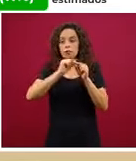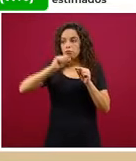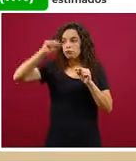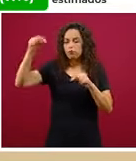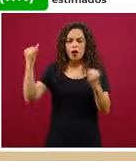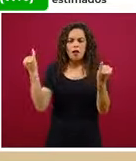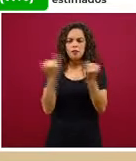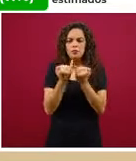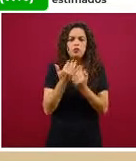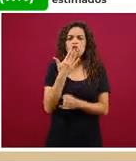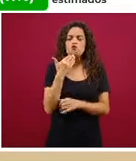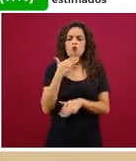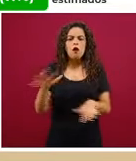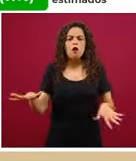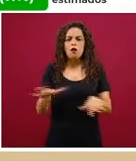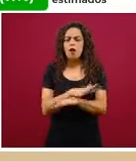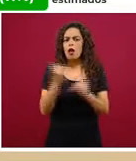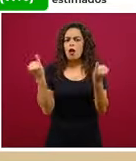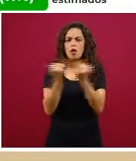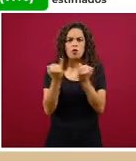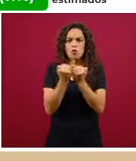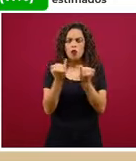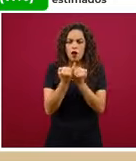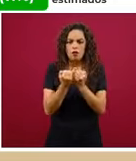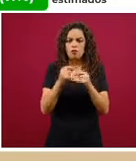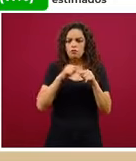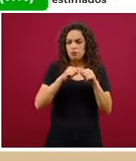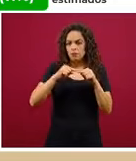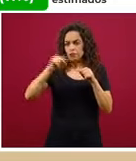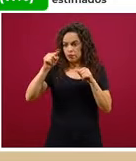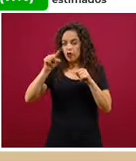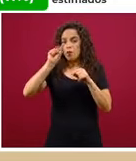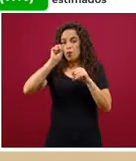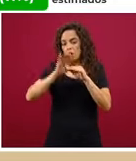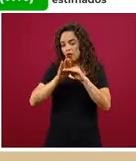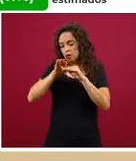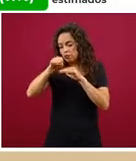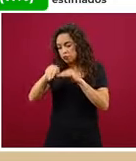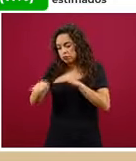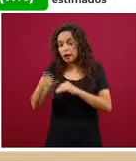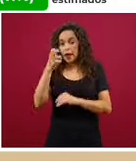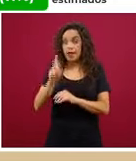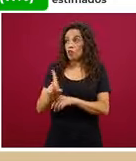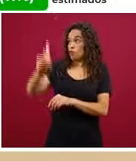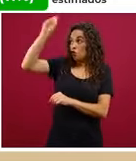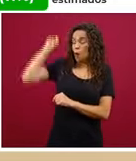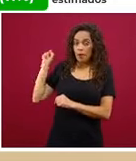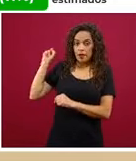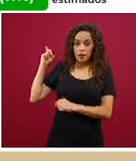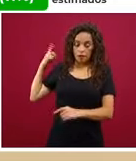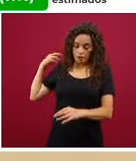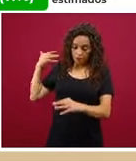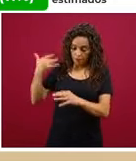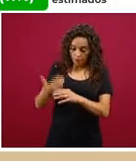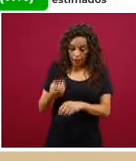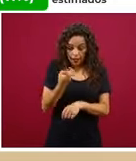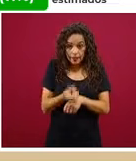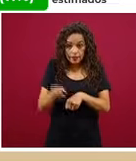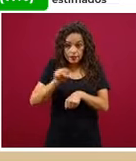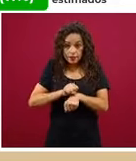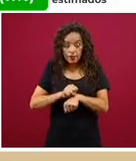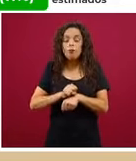decir, de haber estado teniendo una tendencia descendente, así iniciamos el domingo pasado. Durante la semana esa tendencia fue